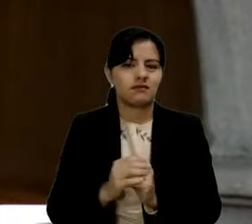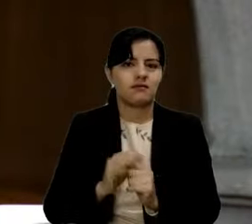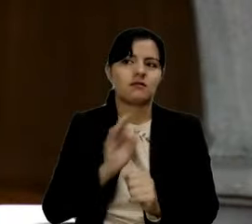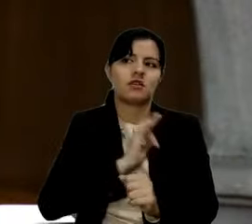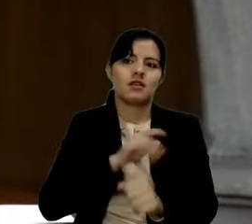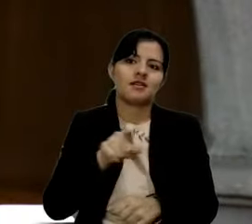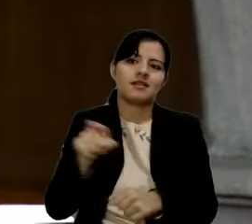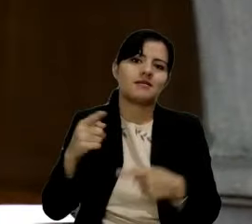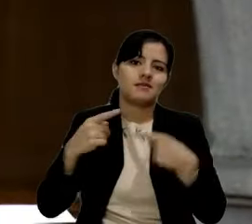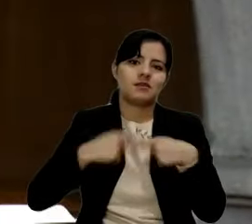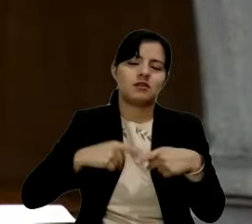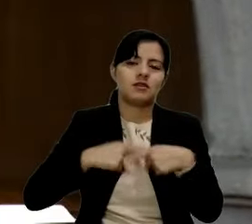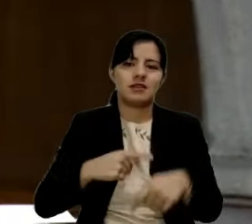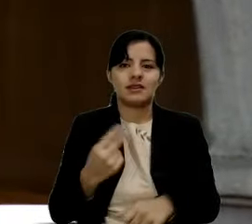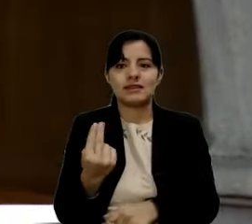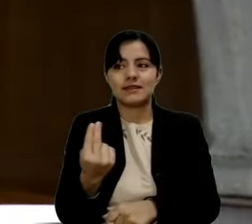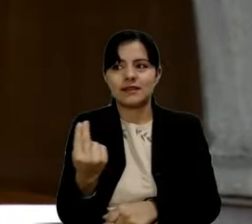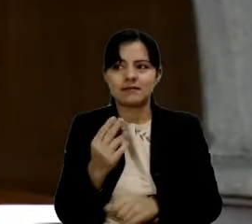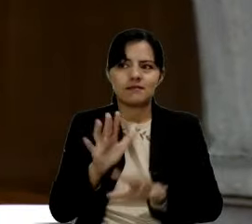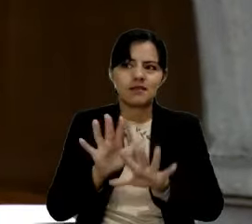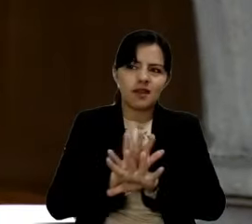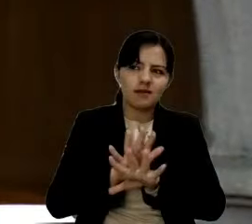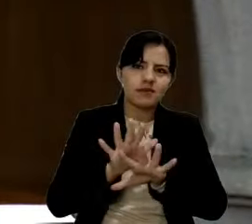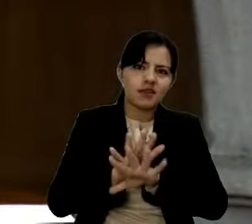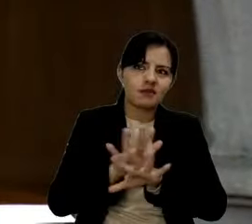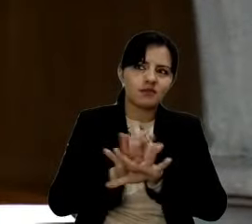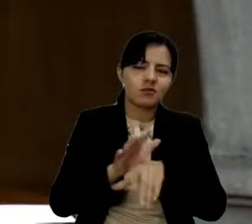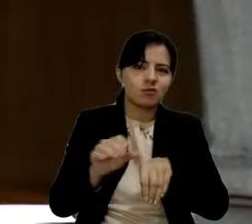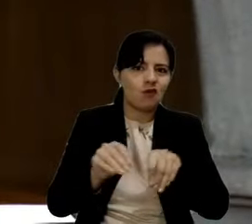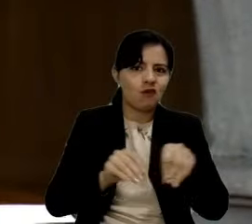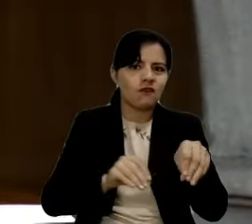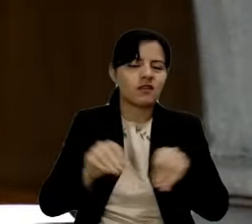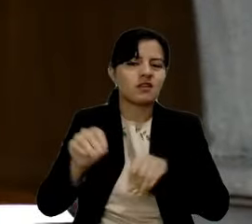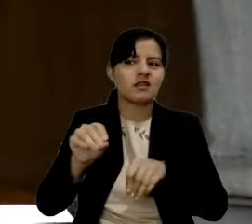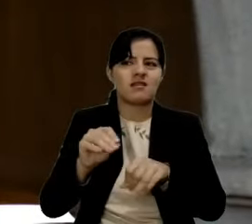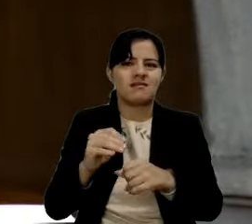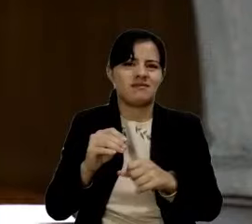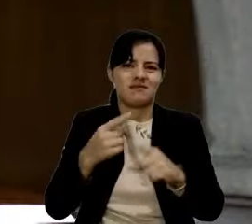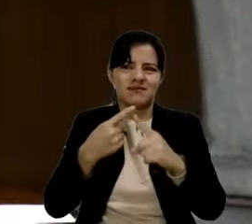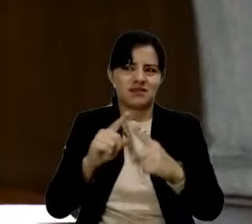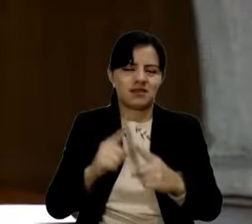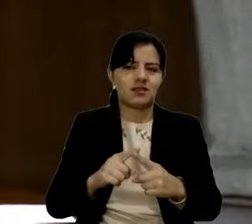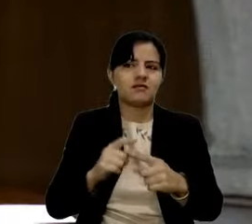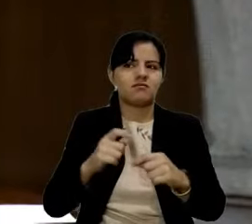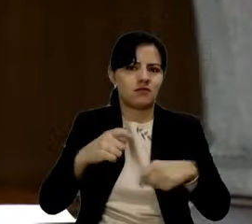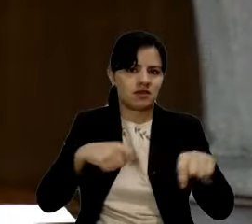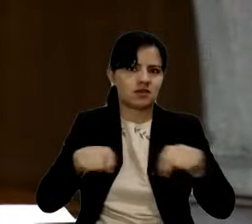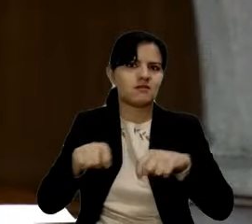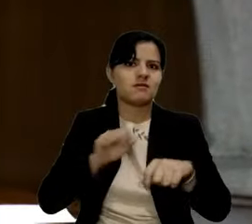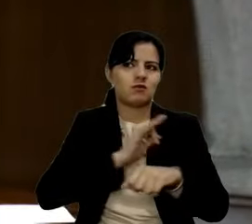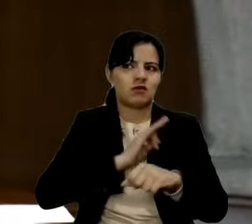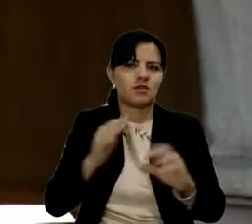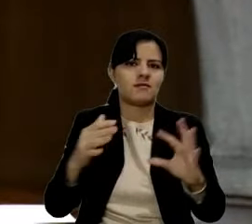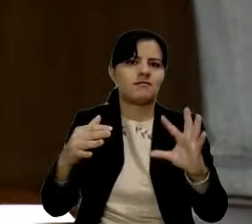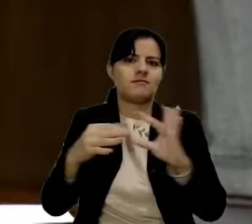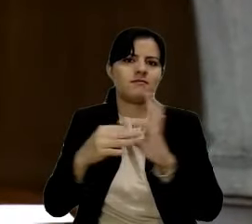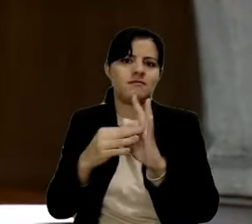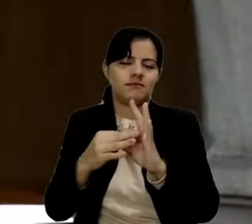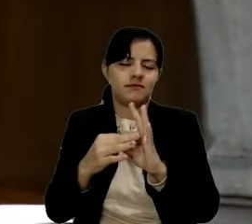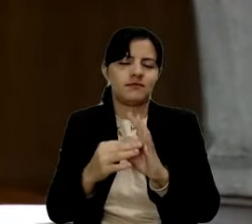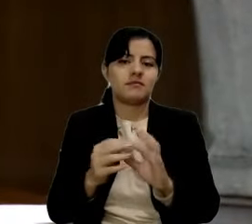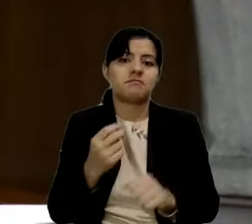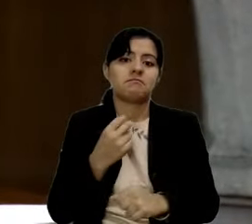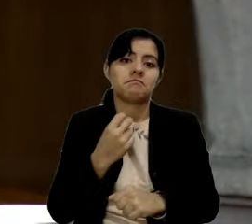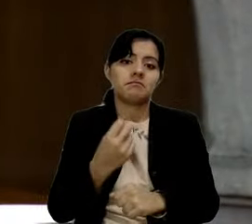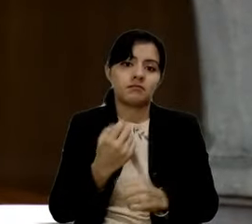necesidades cambiantes de movilidad en nuestra sociedad. Por ello, proponemos reformar el